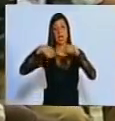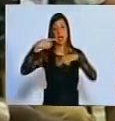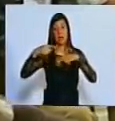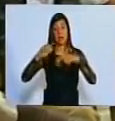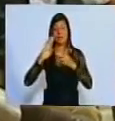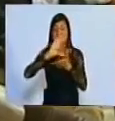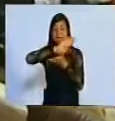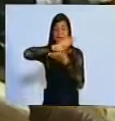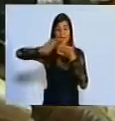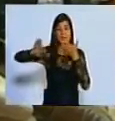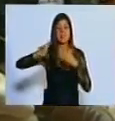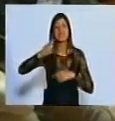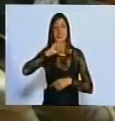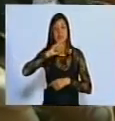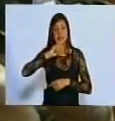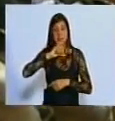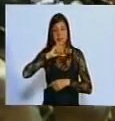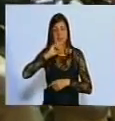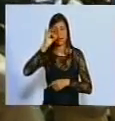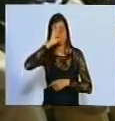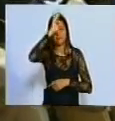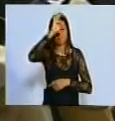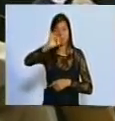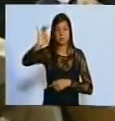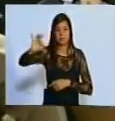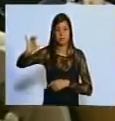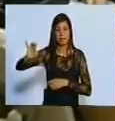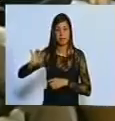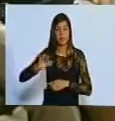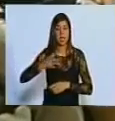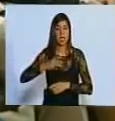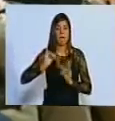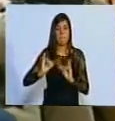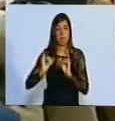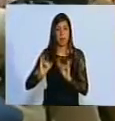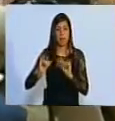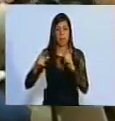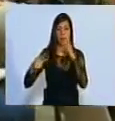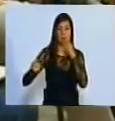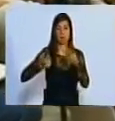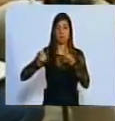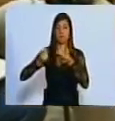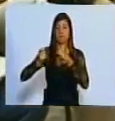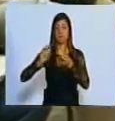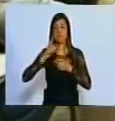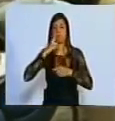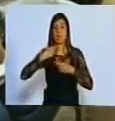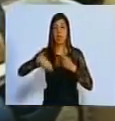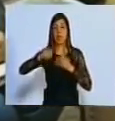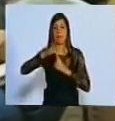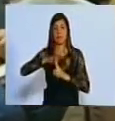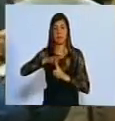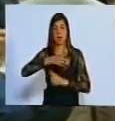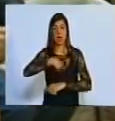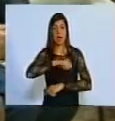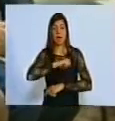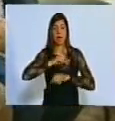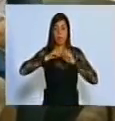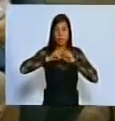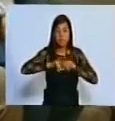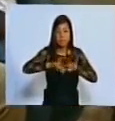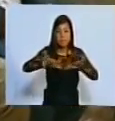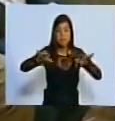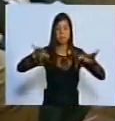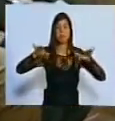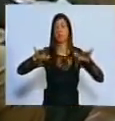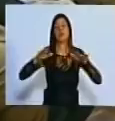anonadarlas. El contagio de despotismo ha impregnado nuestra atmósfera y ni el fuego de la guerra ni